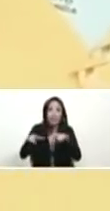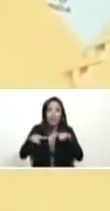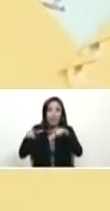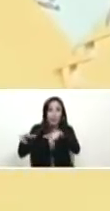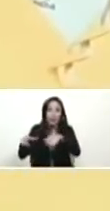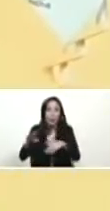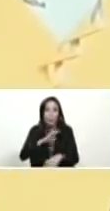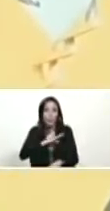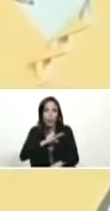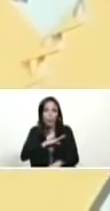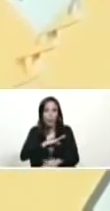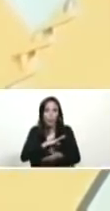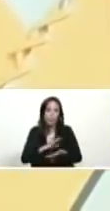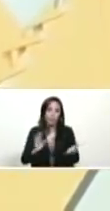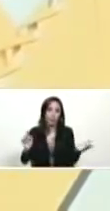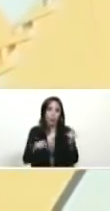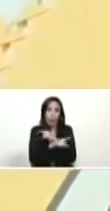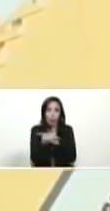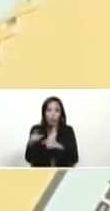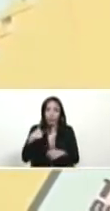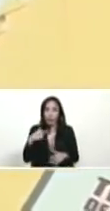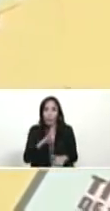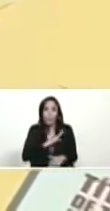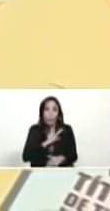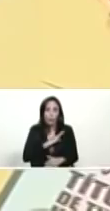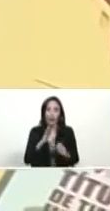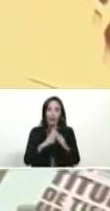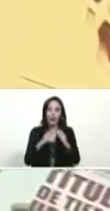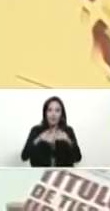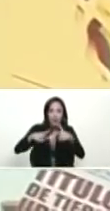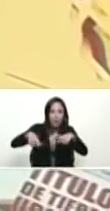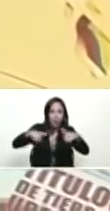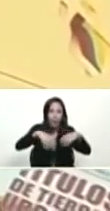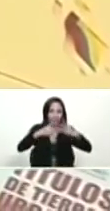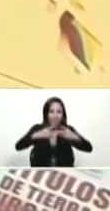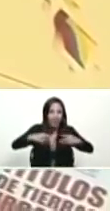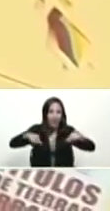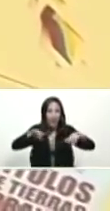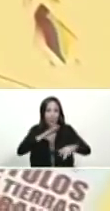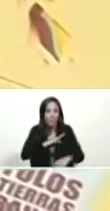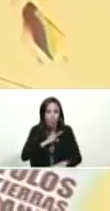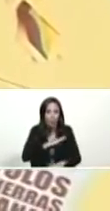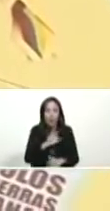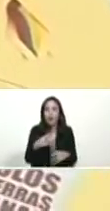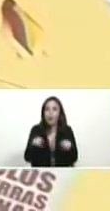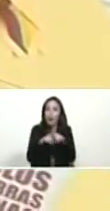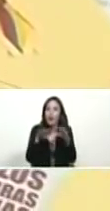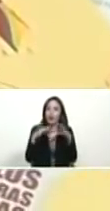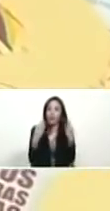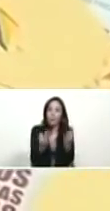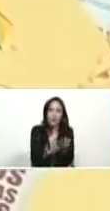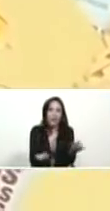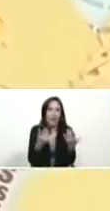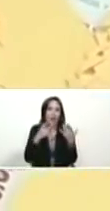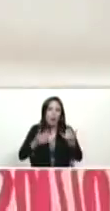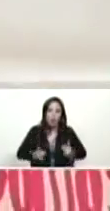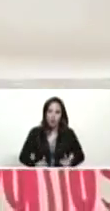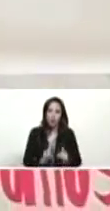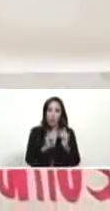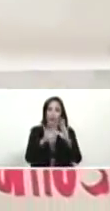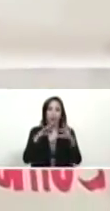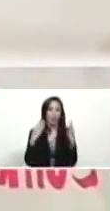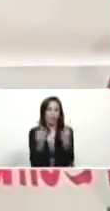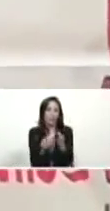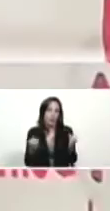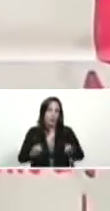donde ustedes ya pueden ser los dueños de esas tierras y las tierras se pueden heredar a sus hijos, a sus familiares.